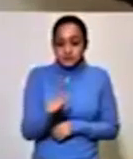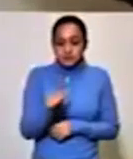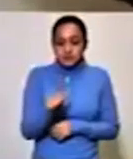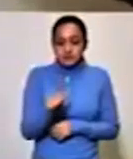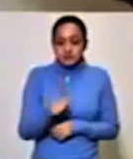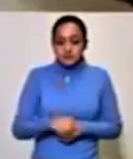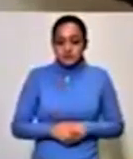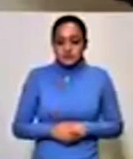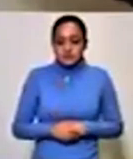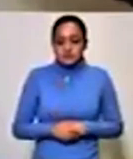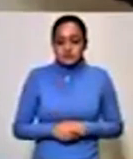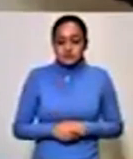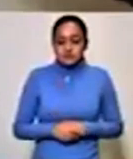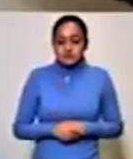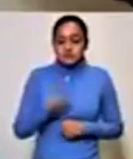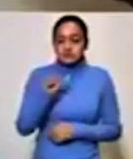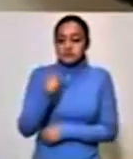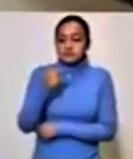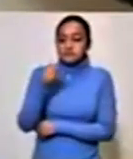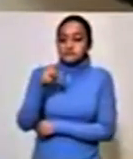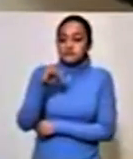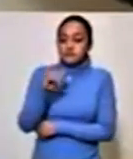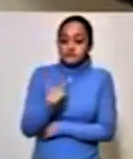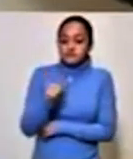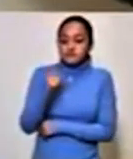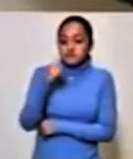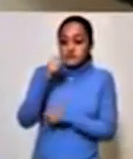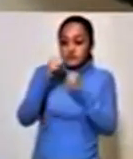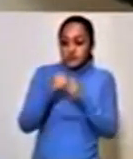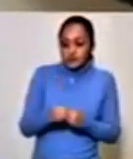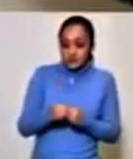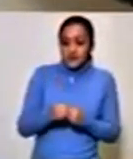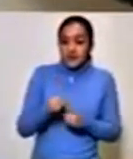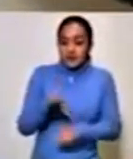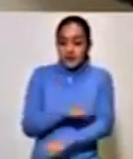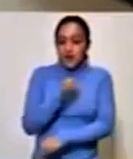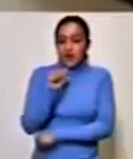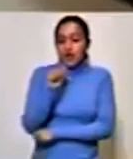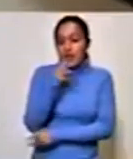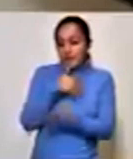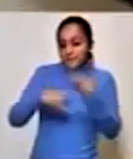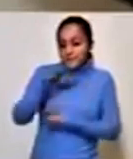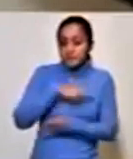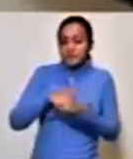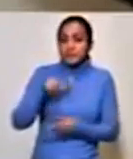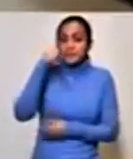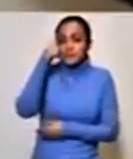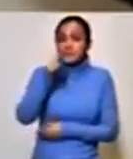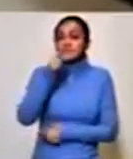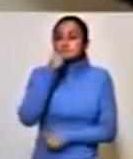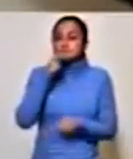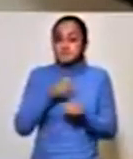es Agencia de Seguridad, Energía y Ambiente, de la Secretaría de Medio